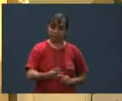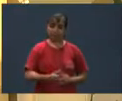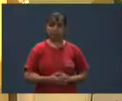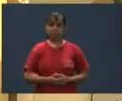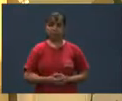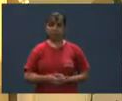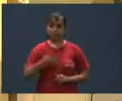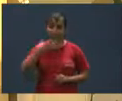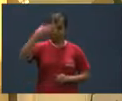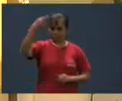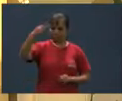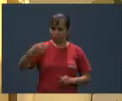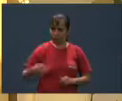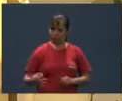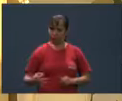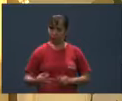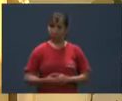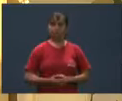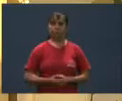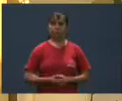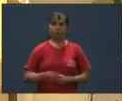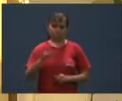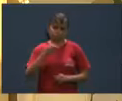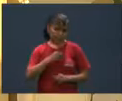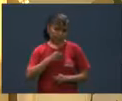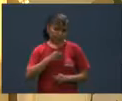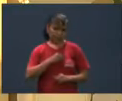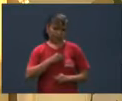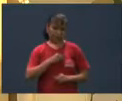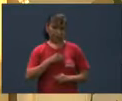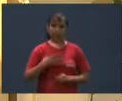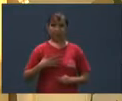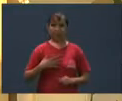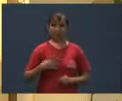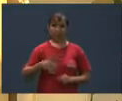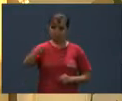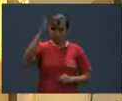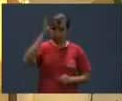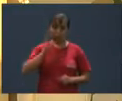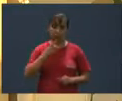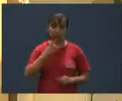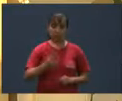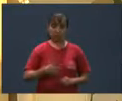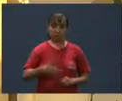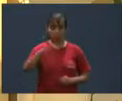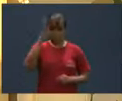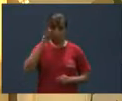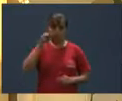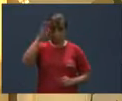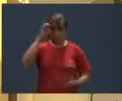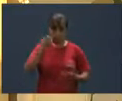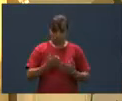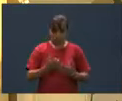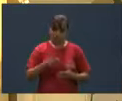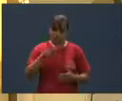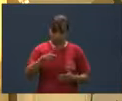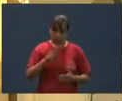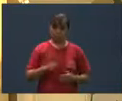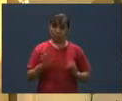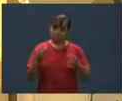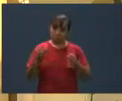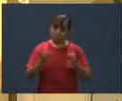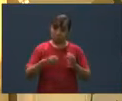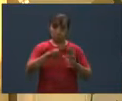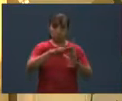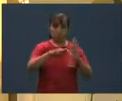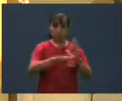con sinceridad, se nota que era cierto esto que le decía, porque el Señor le cree, acerca de que esos mandamientos ya